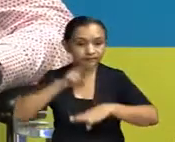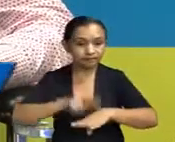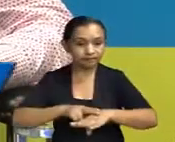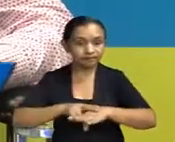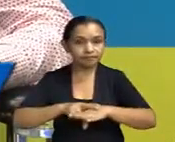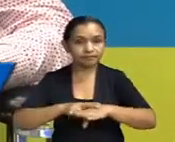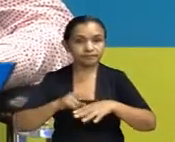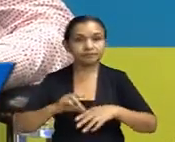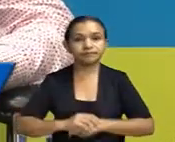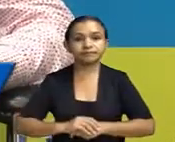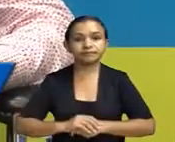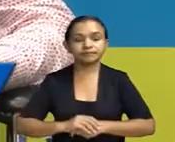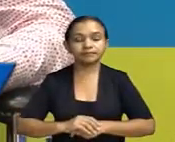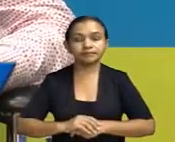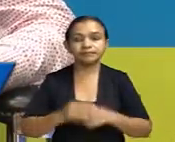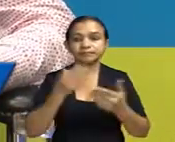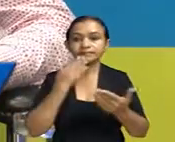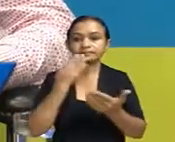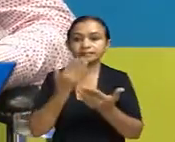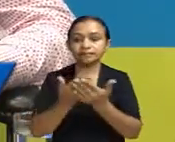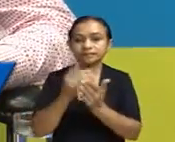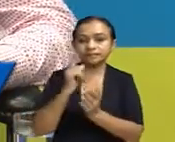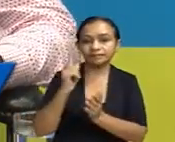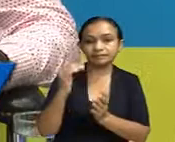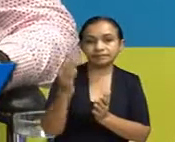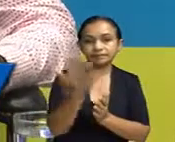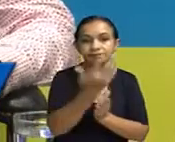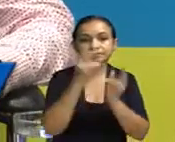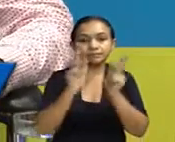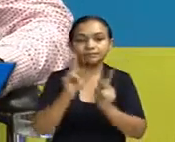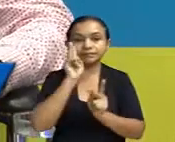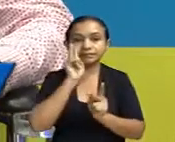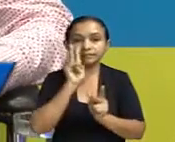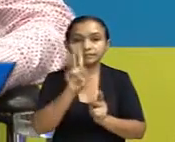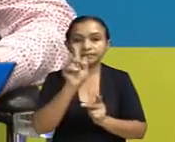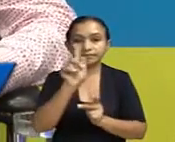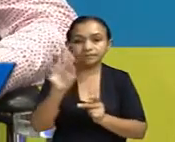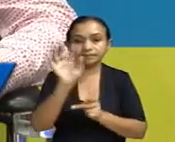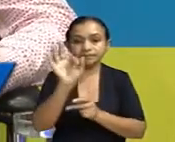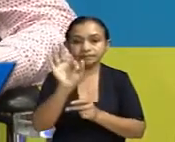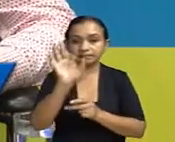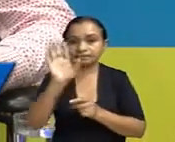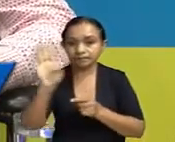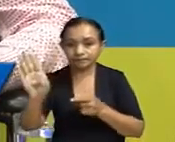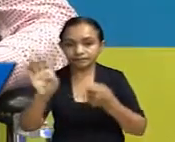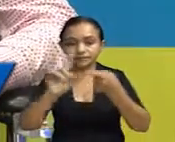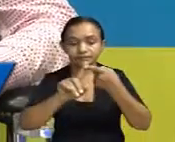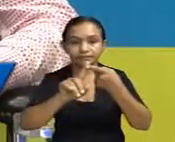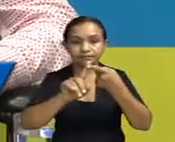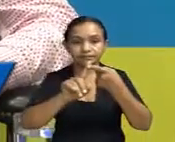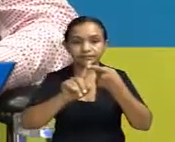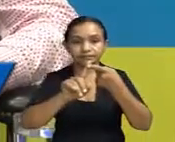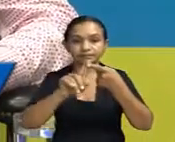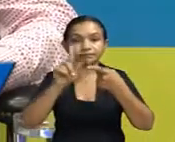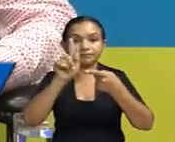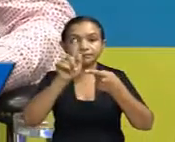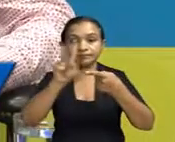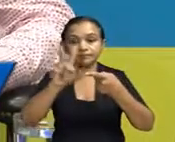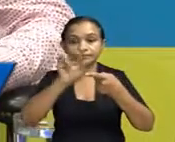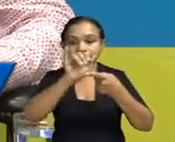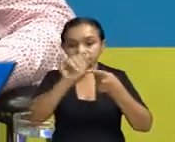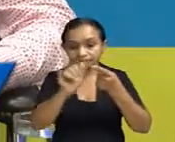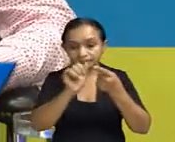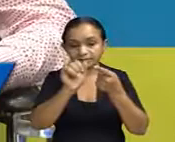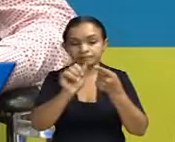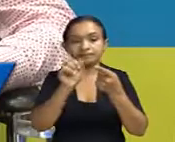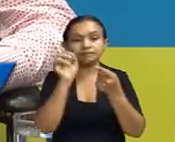de la Asamblea Nacional. Gracias a todos esos televidentes que nos siguen a través de Facebook, a través de también del canal de YouTube.